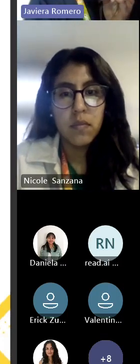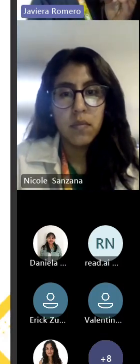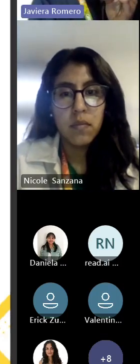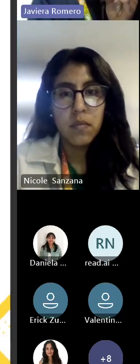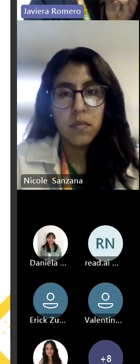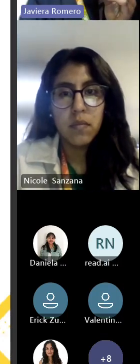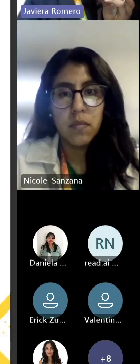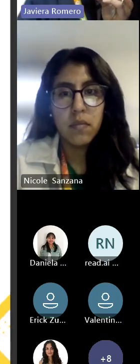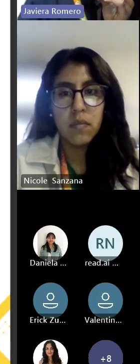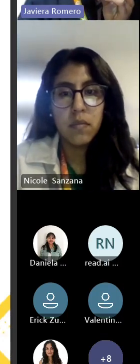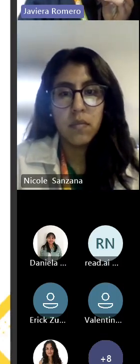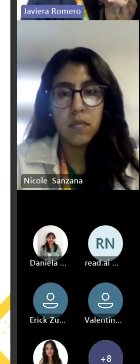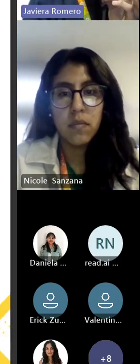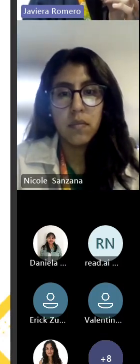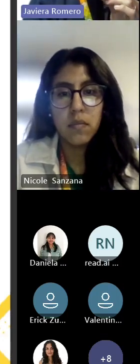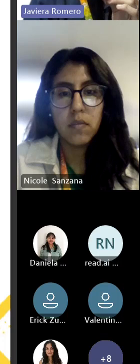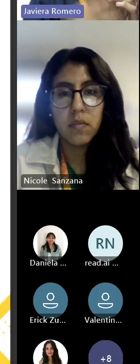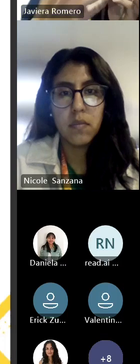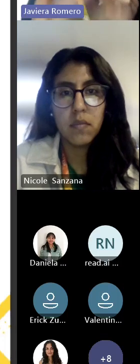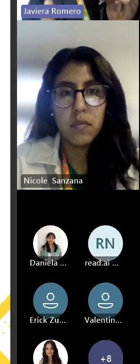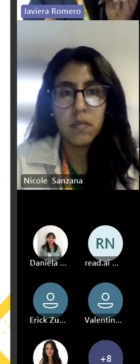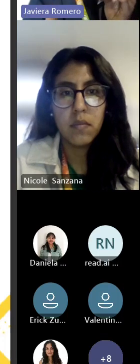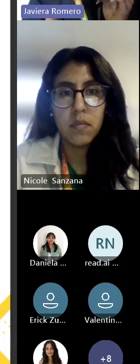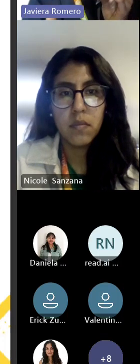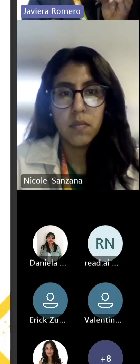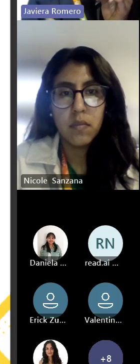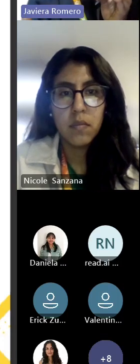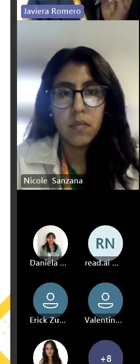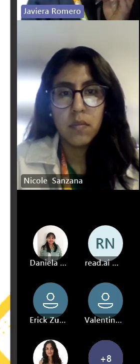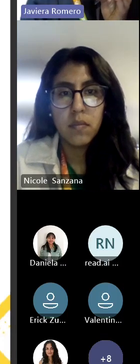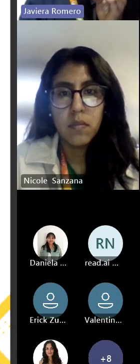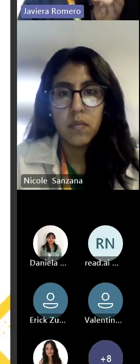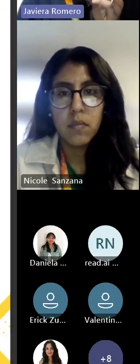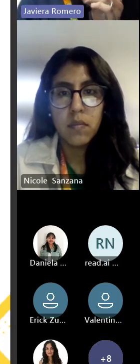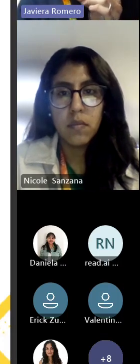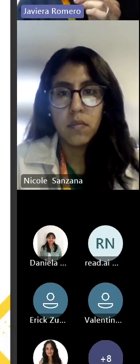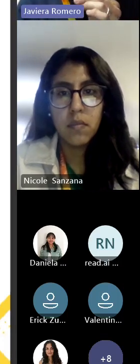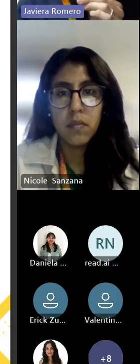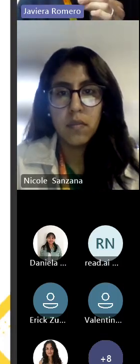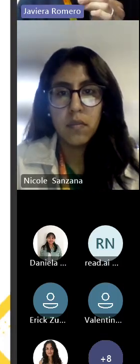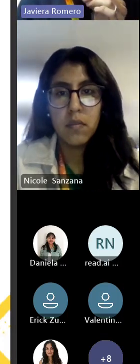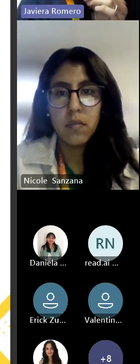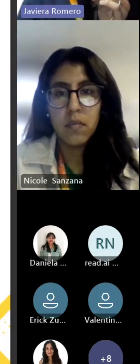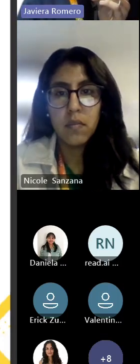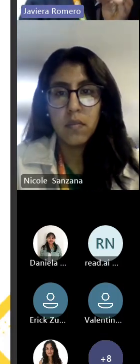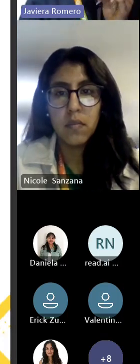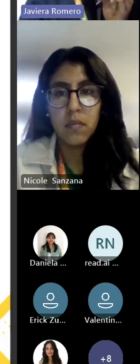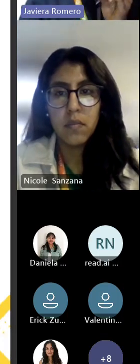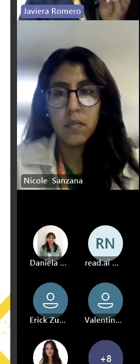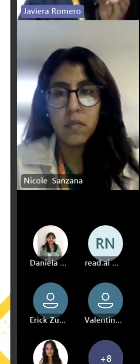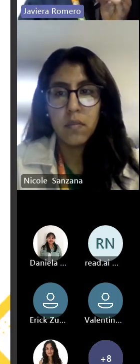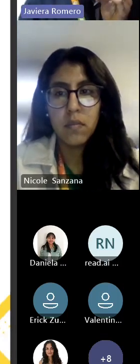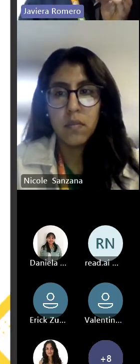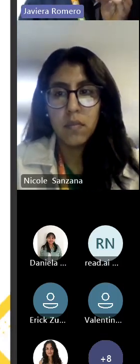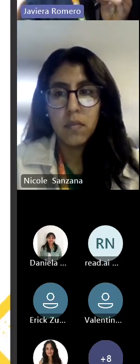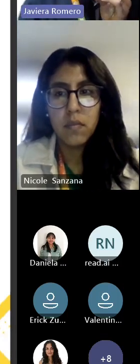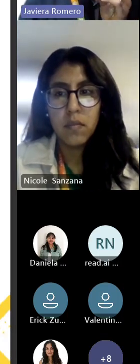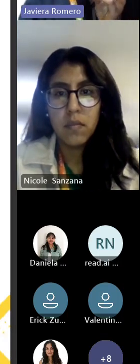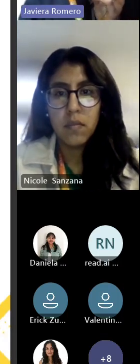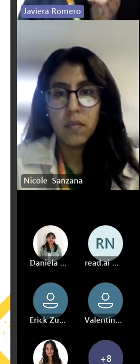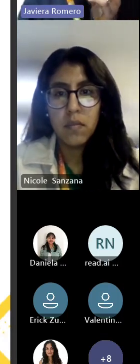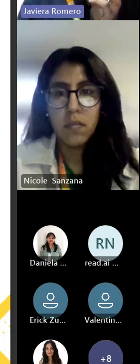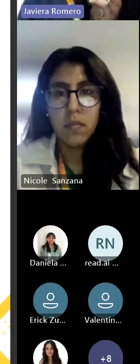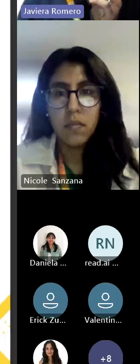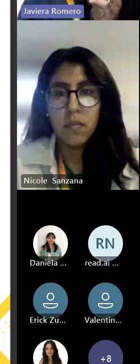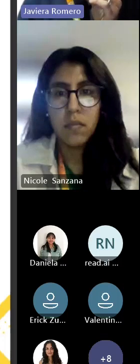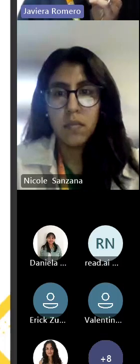Donde acá tenemos, ¿cierto?, una serie de pasos, donde parte en número 1, mostrar interés y apoyo hacia el estudiante. Luego